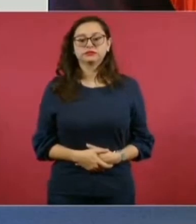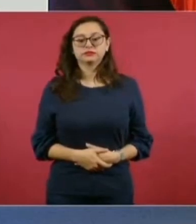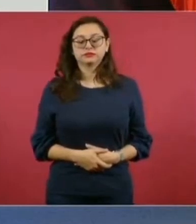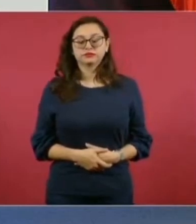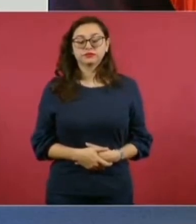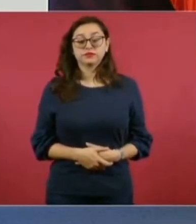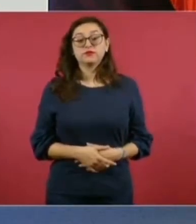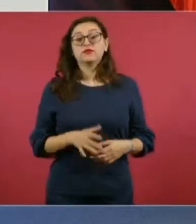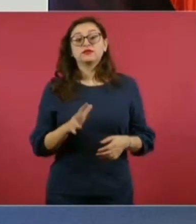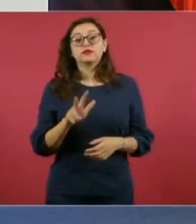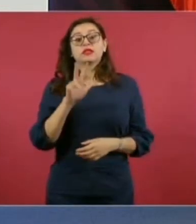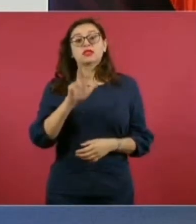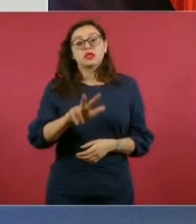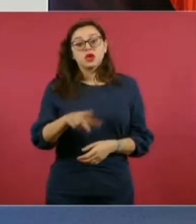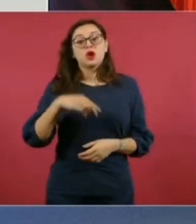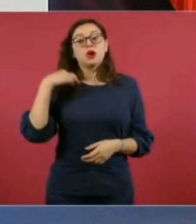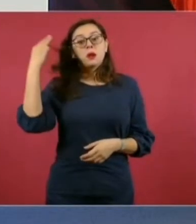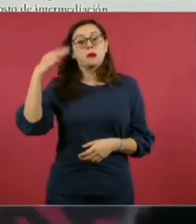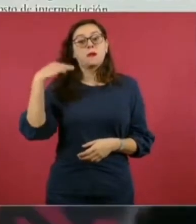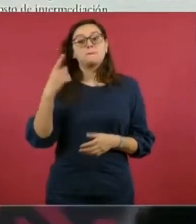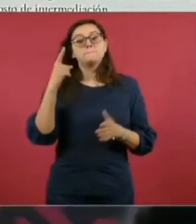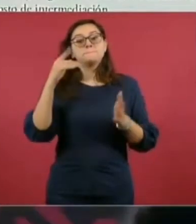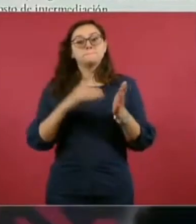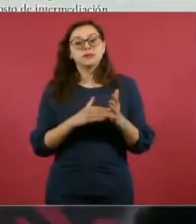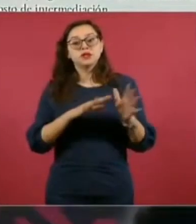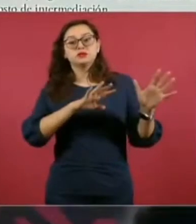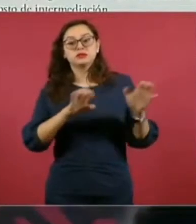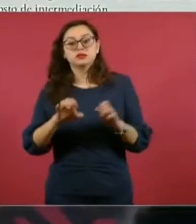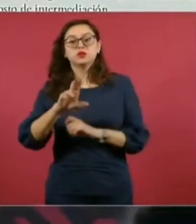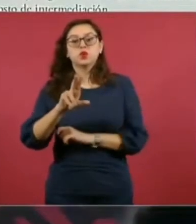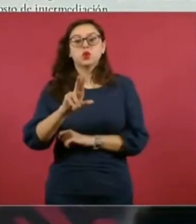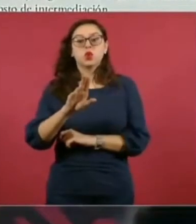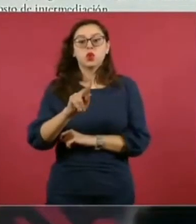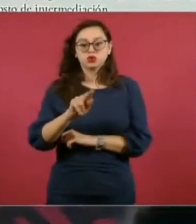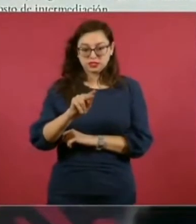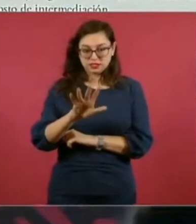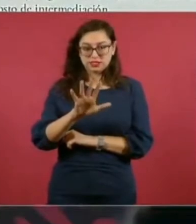El 18 de marzo de 1895,